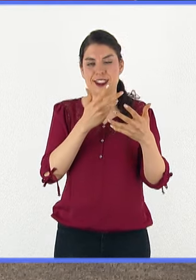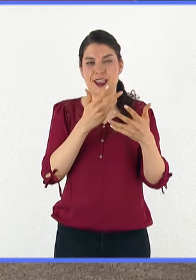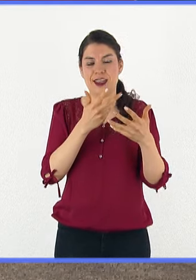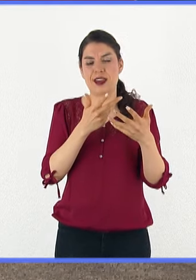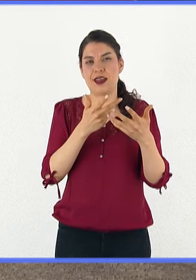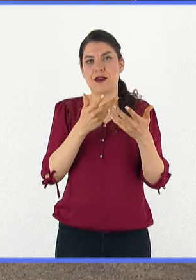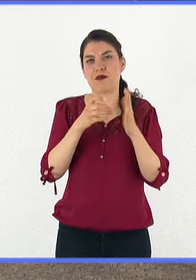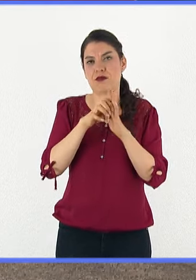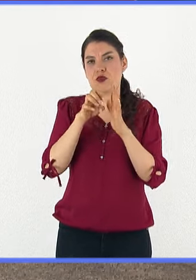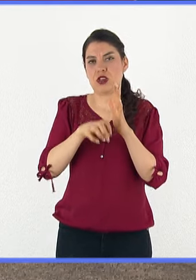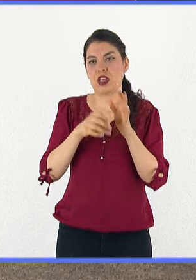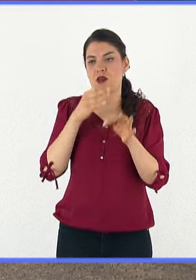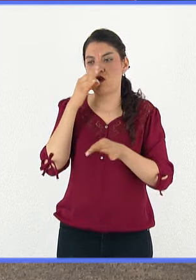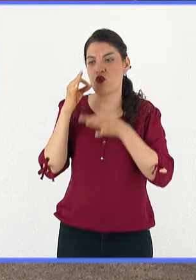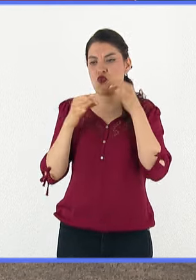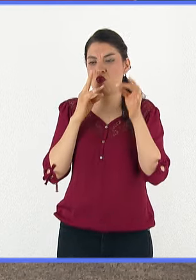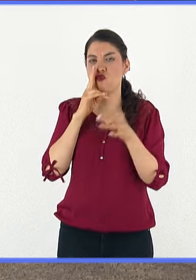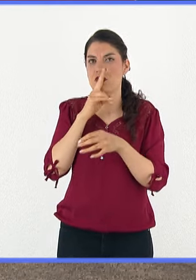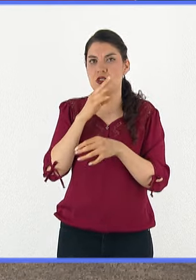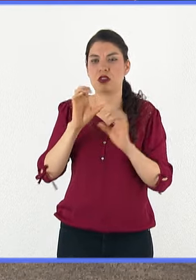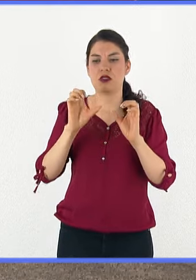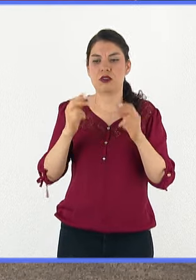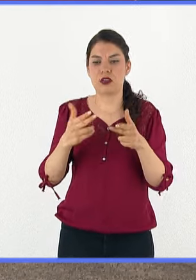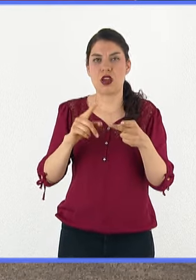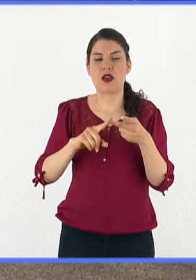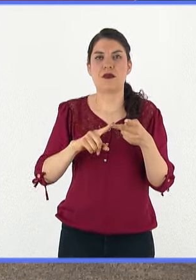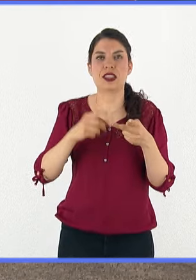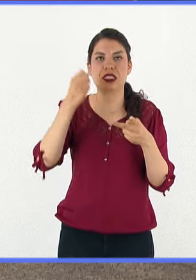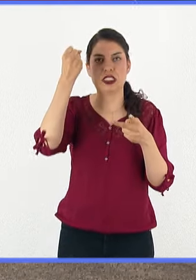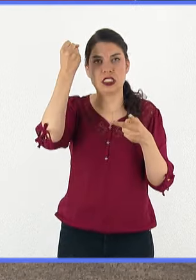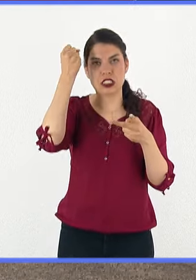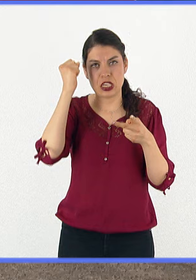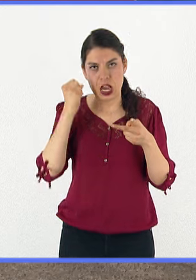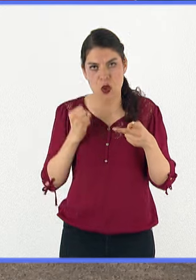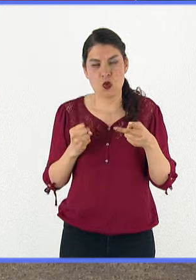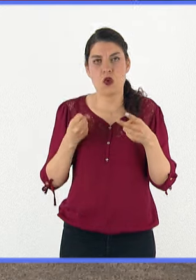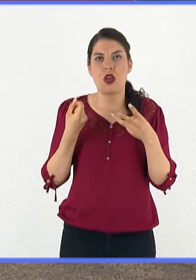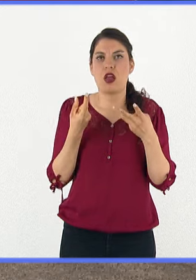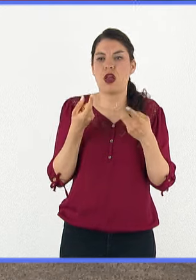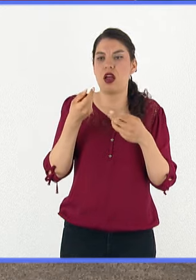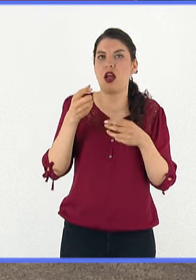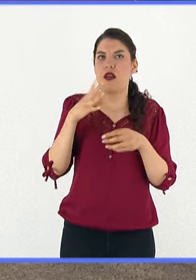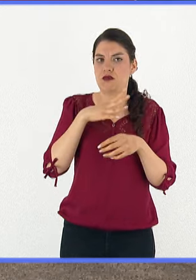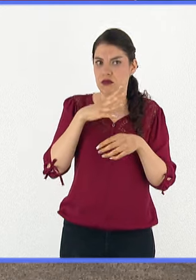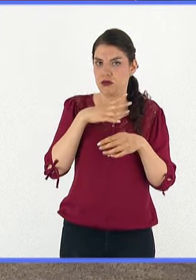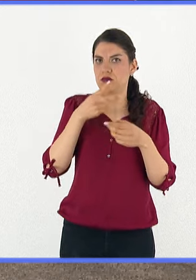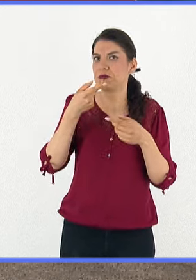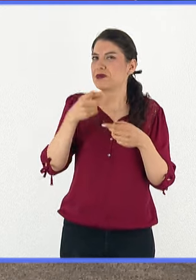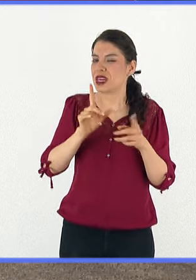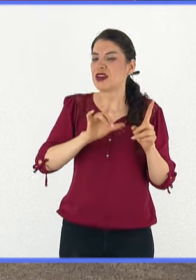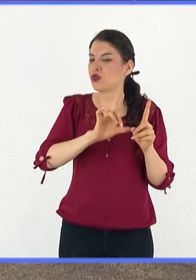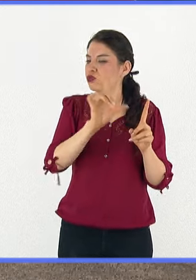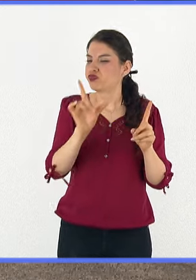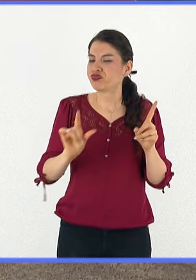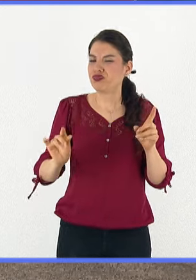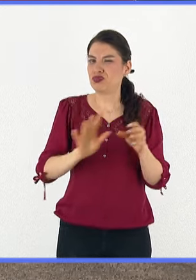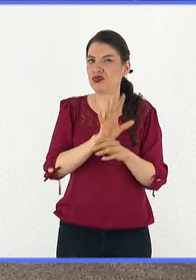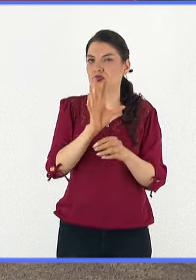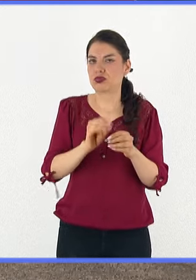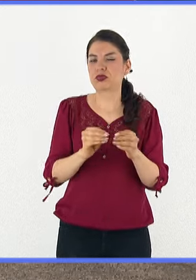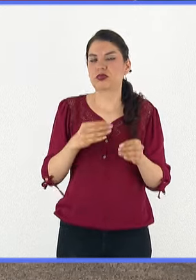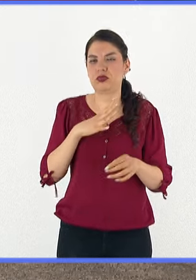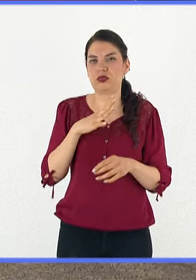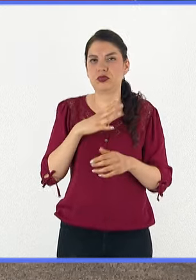lo menos en las noticias en Estados como Chiapas como Sinaloa pero que está de alguna manera presente en todo el territorio sí hay que recordar